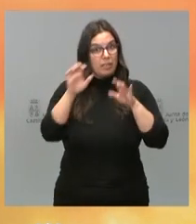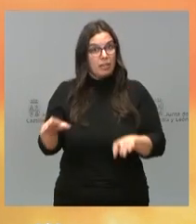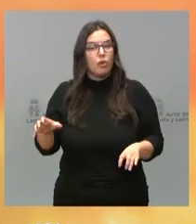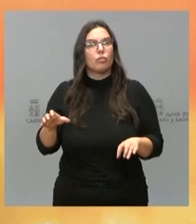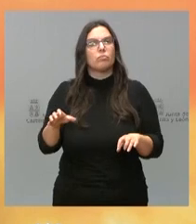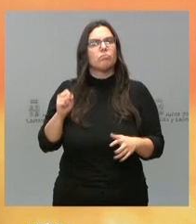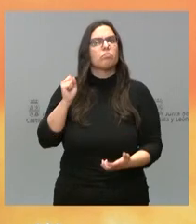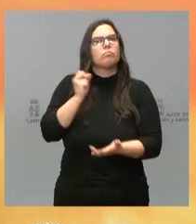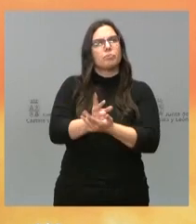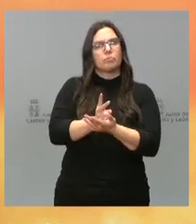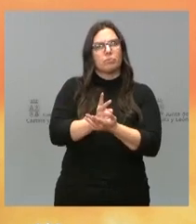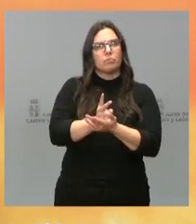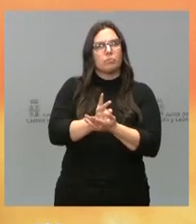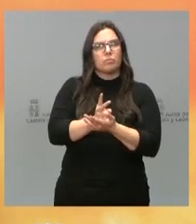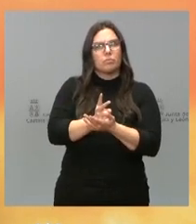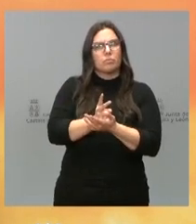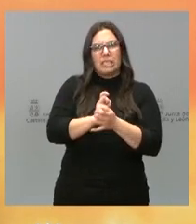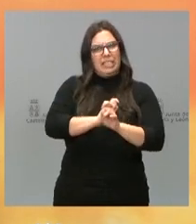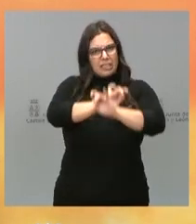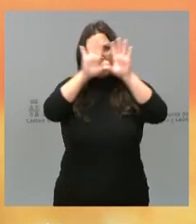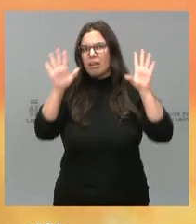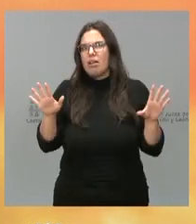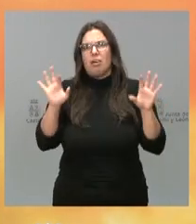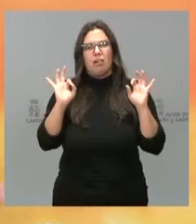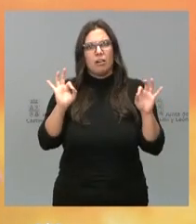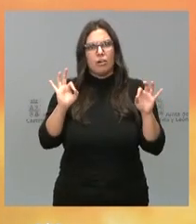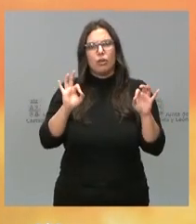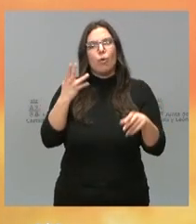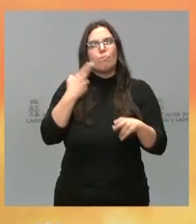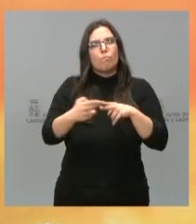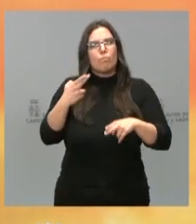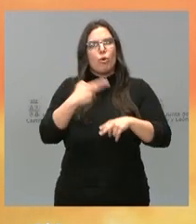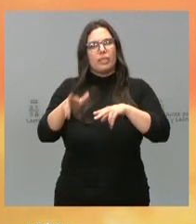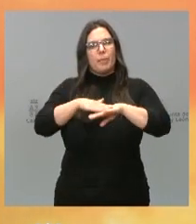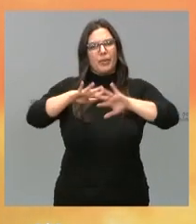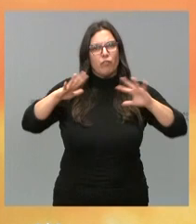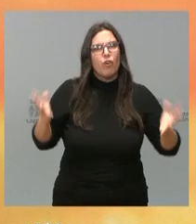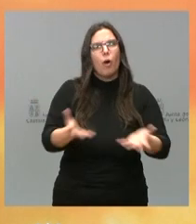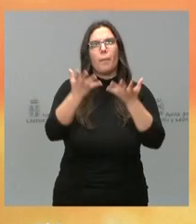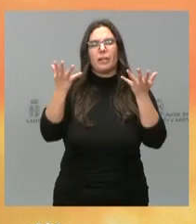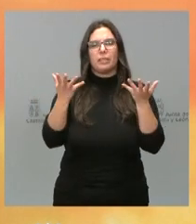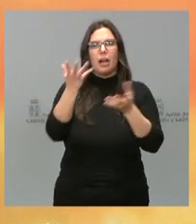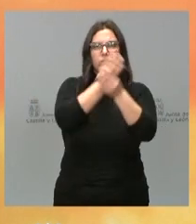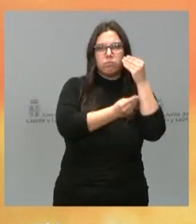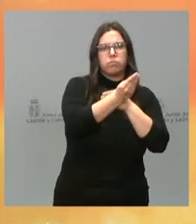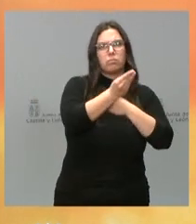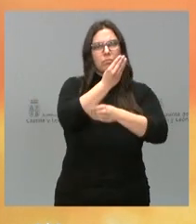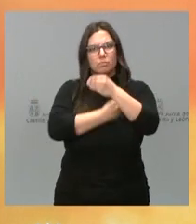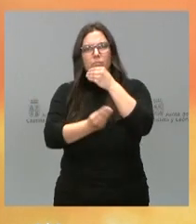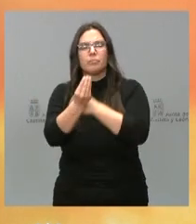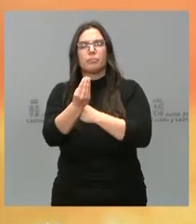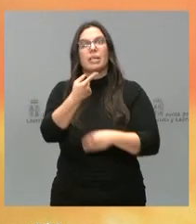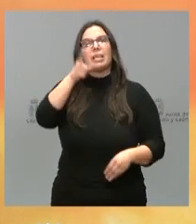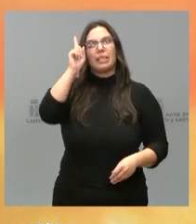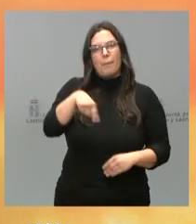apuesta con Claridad por una política de fomento a la natalidad también